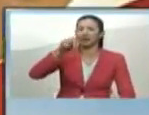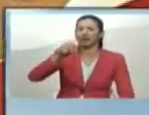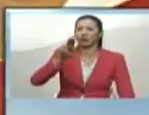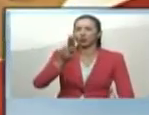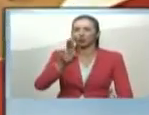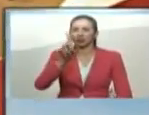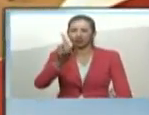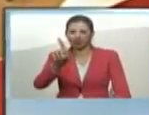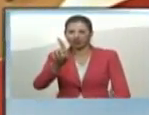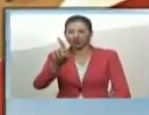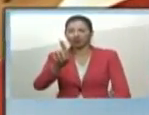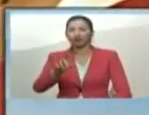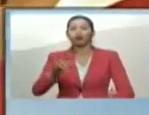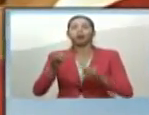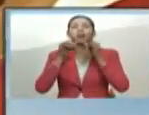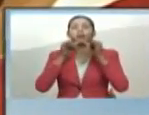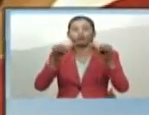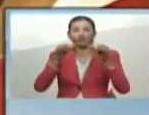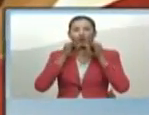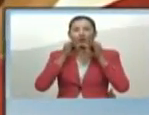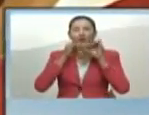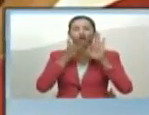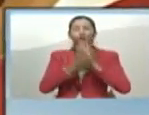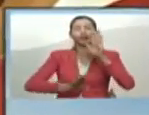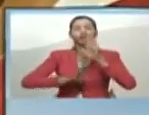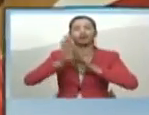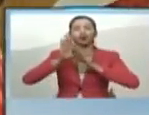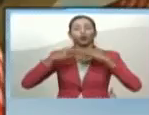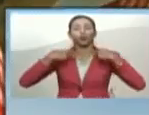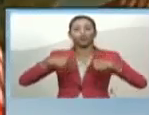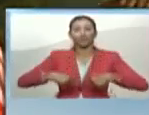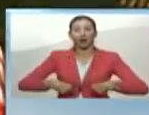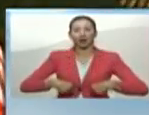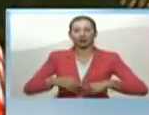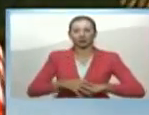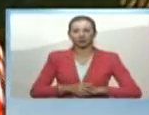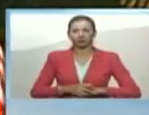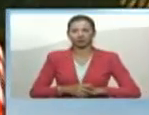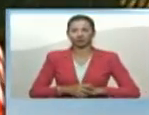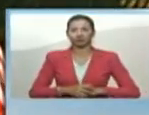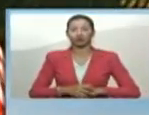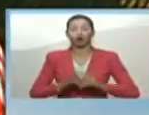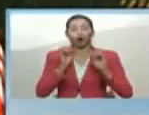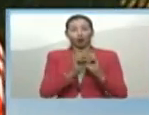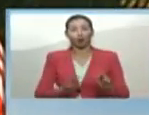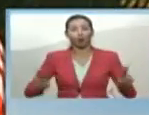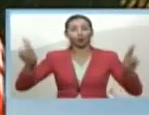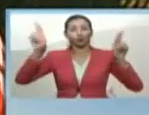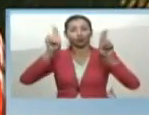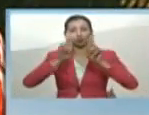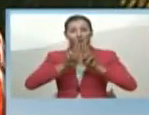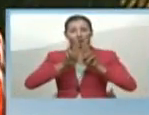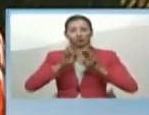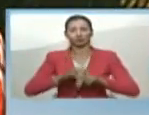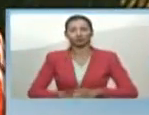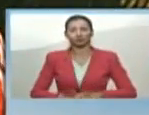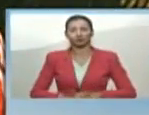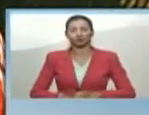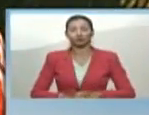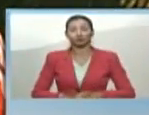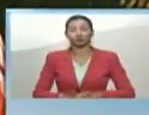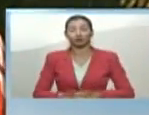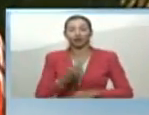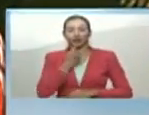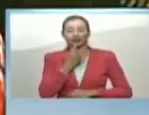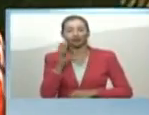pnud informe sobre desarrollo humano de Naciones Unidas coloca a